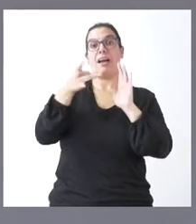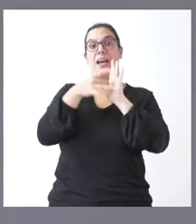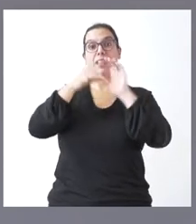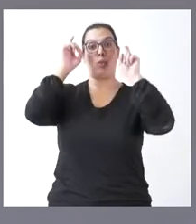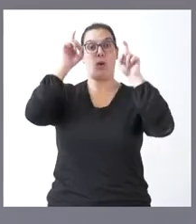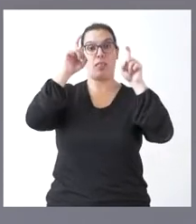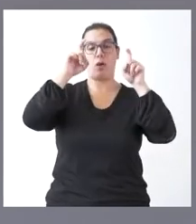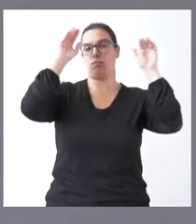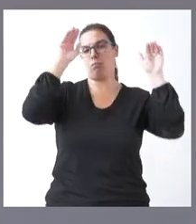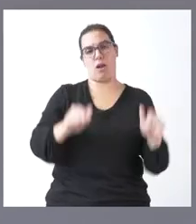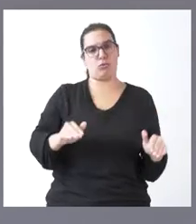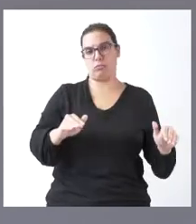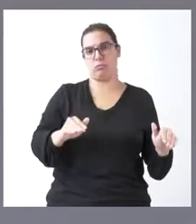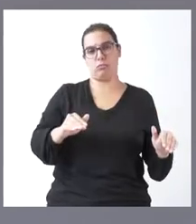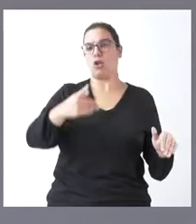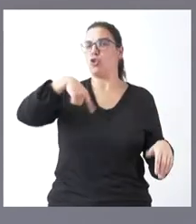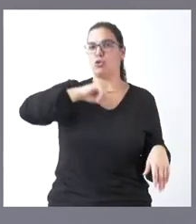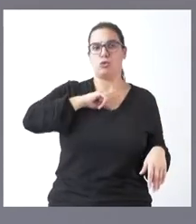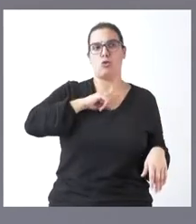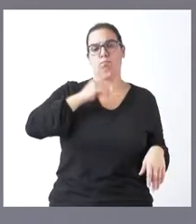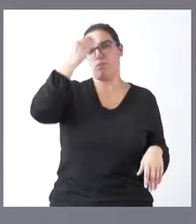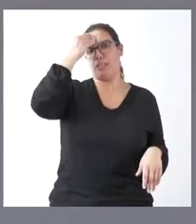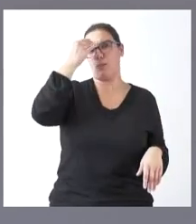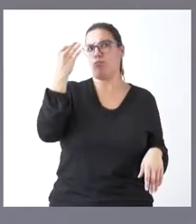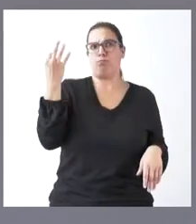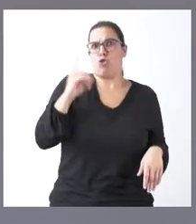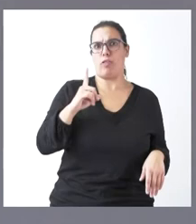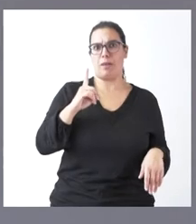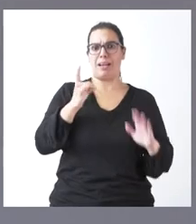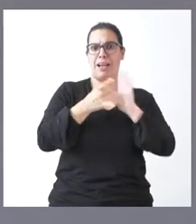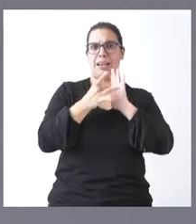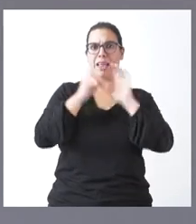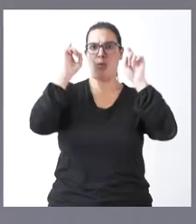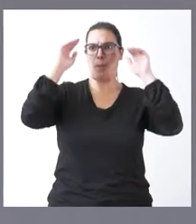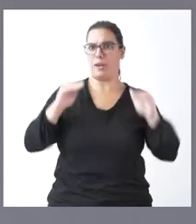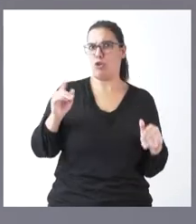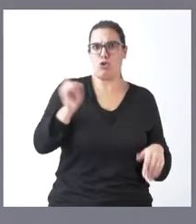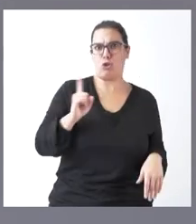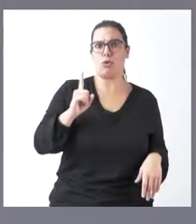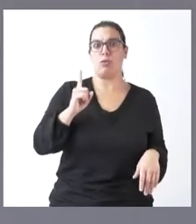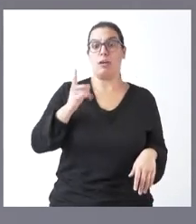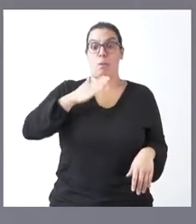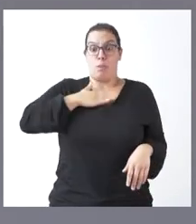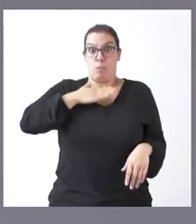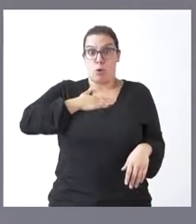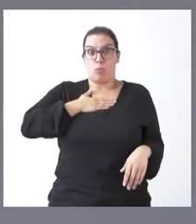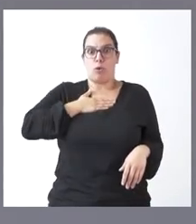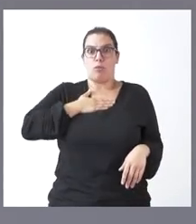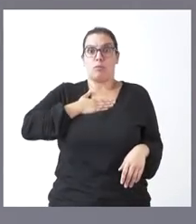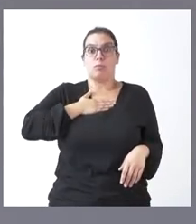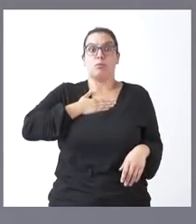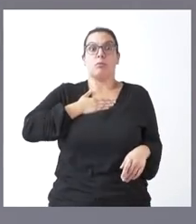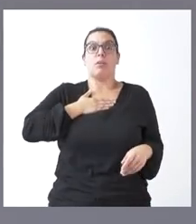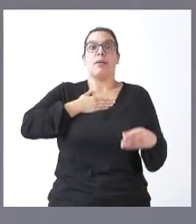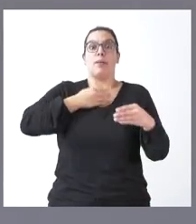muchos ámbitos nosotros no creemos que deba disminuirse en España la calidad de la educación y en la parte de que nos corresponda a nosotros vamos a apostar por